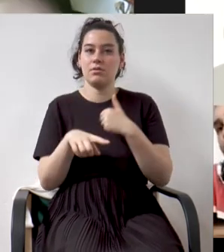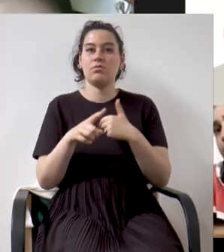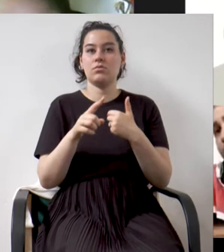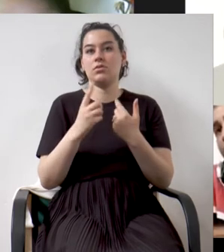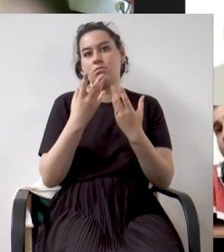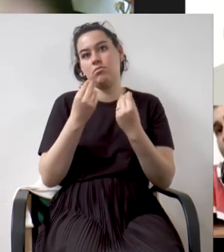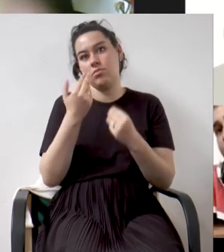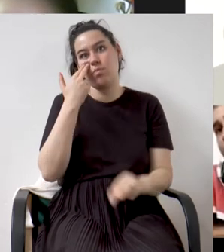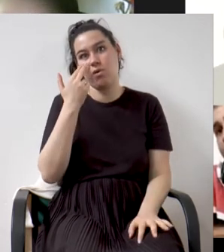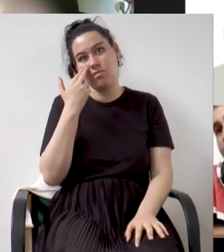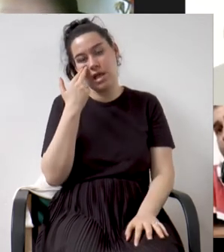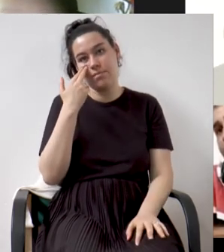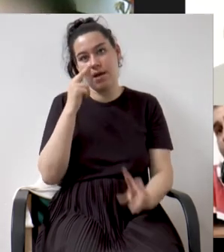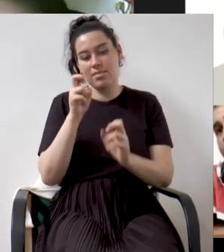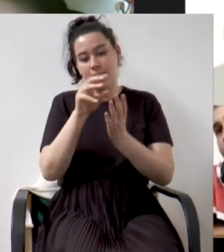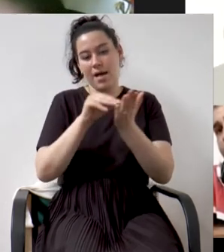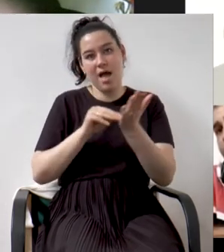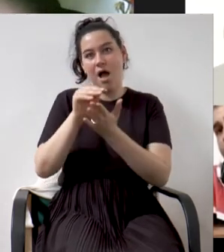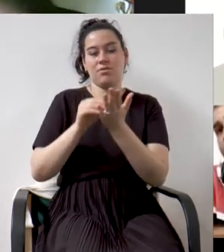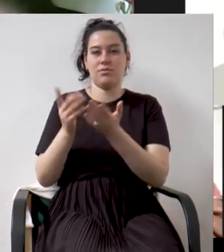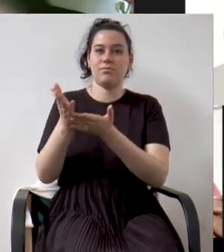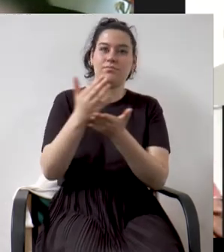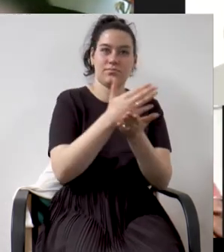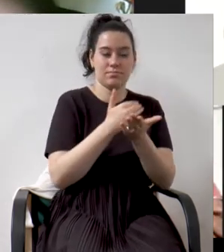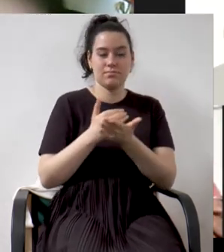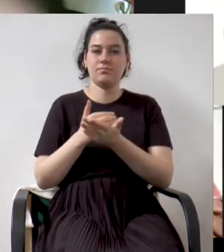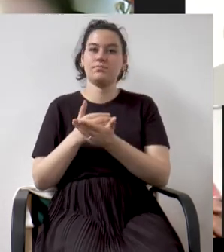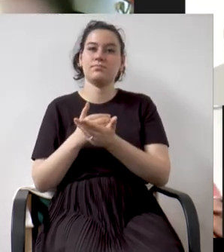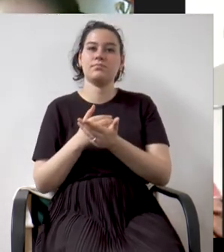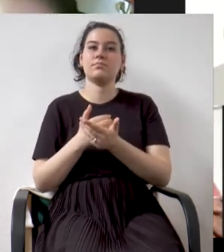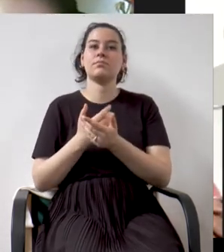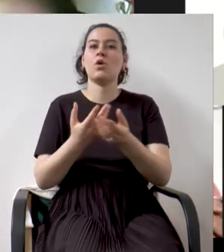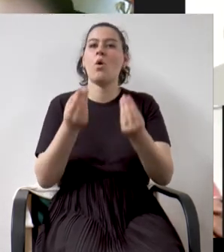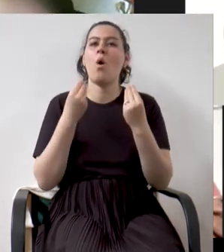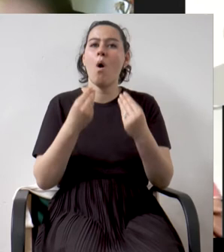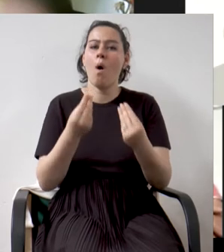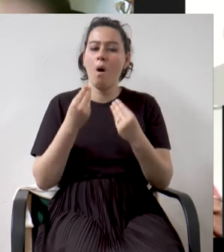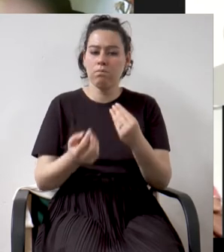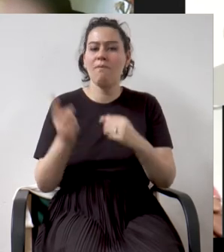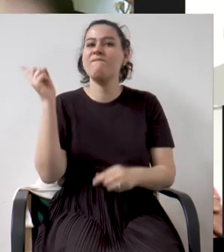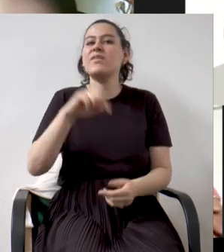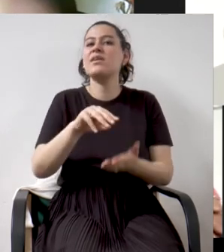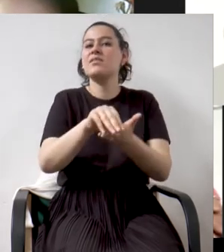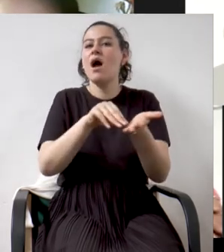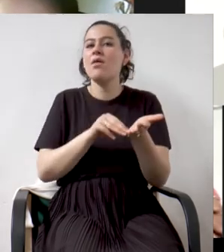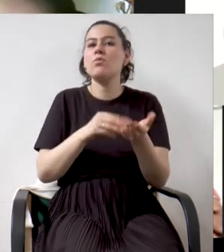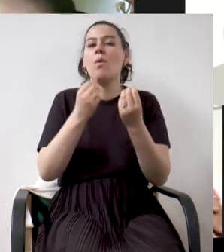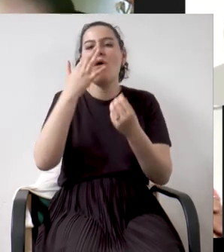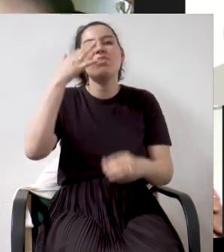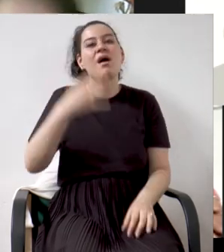de los tantos problemas de la construcción de datos, Joaquín Toledo, el cómo se construyen los datos, cómo tenemos datos